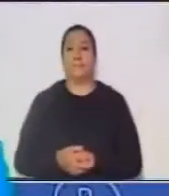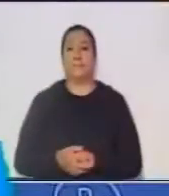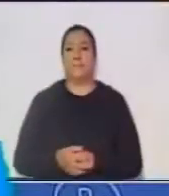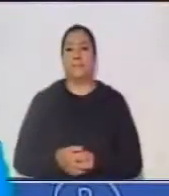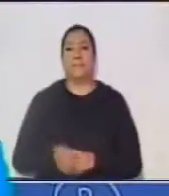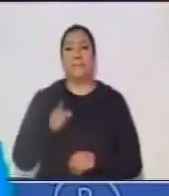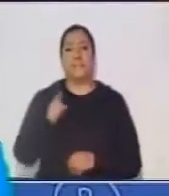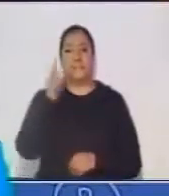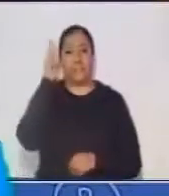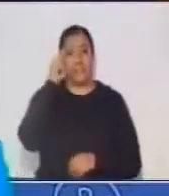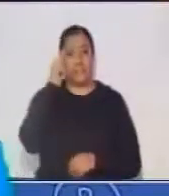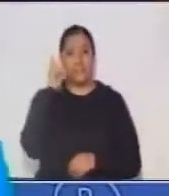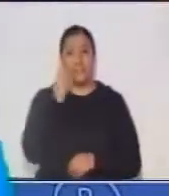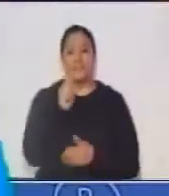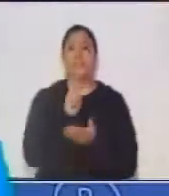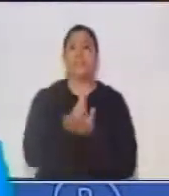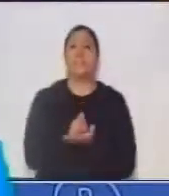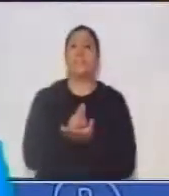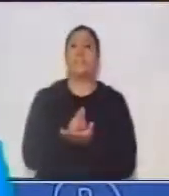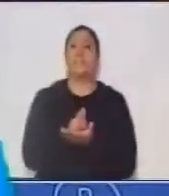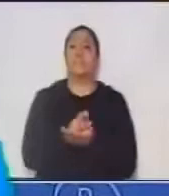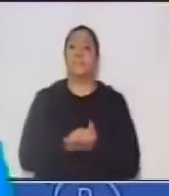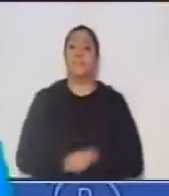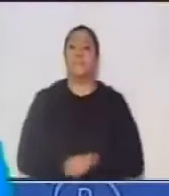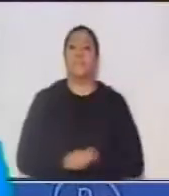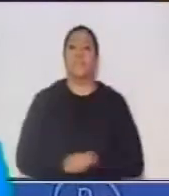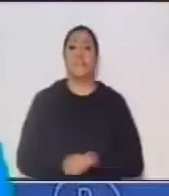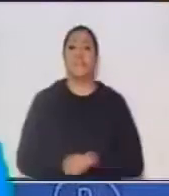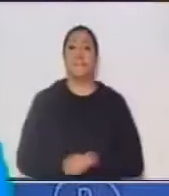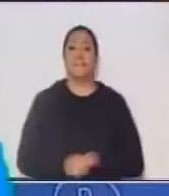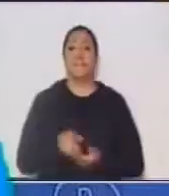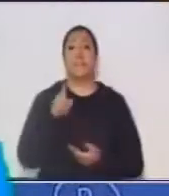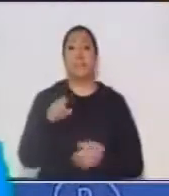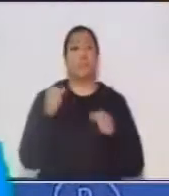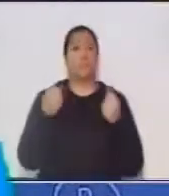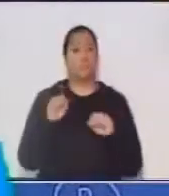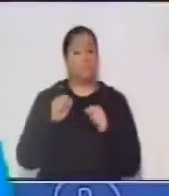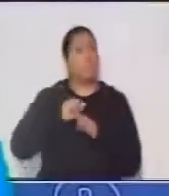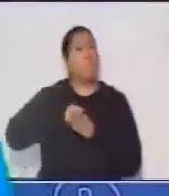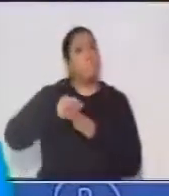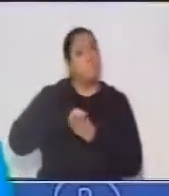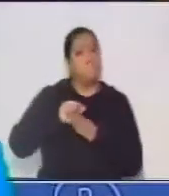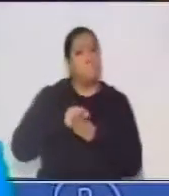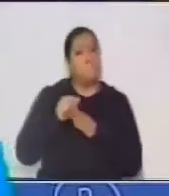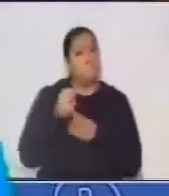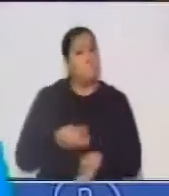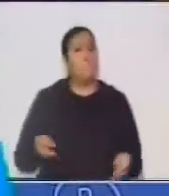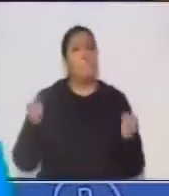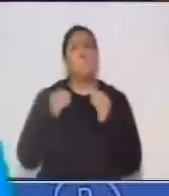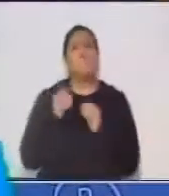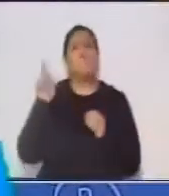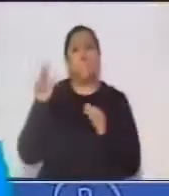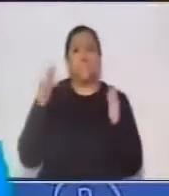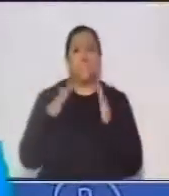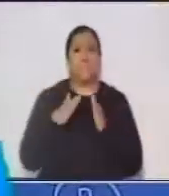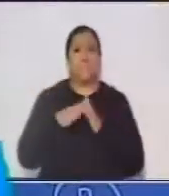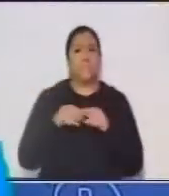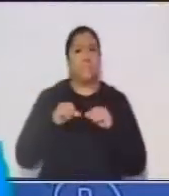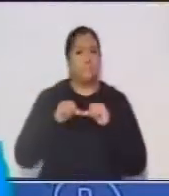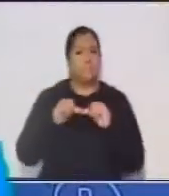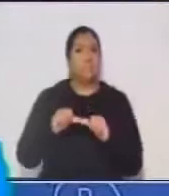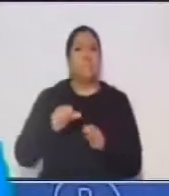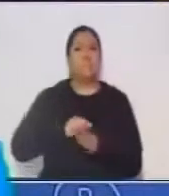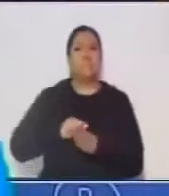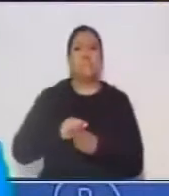Te recomendamos entonces que hagas más ejercicios en casa, que sigas practicando,